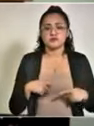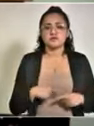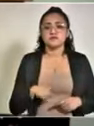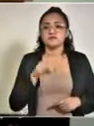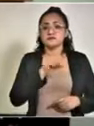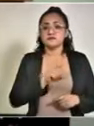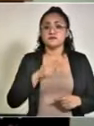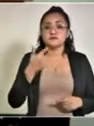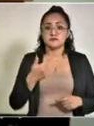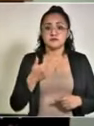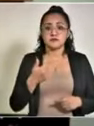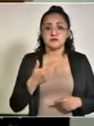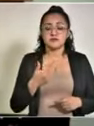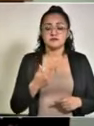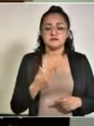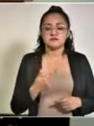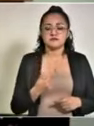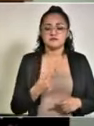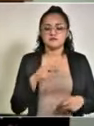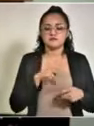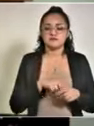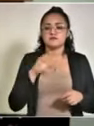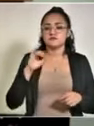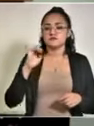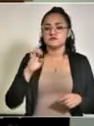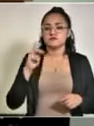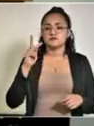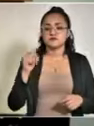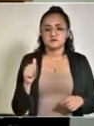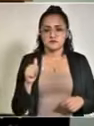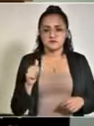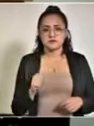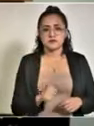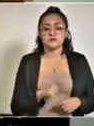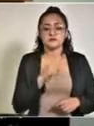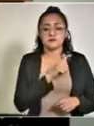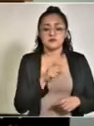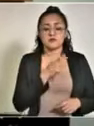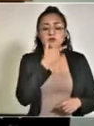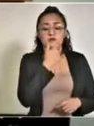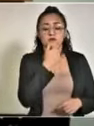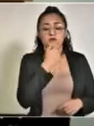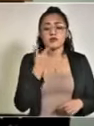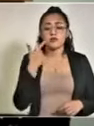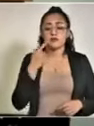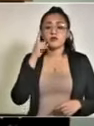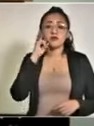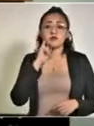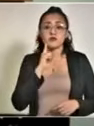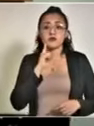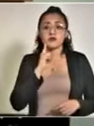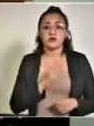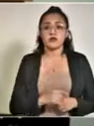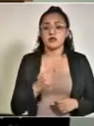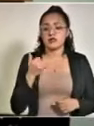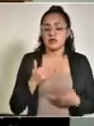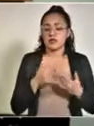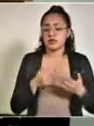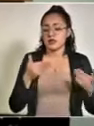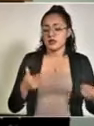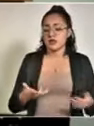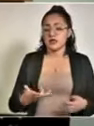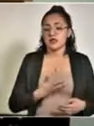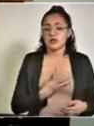ellas 107 se encuentran en las instalaciones del CIEPA, siendo 100 hombres y 7 mujeres, y